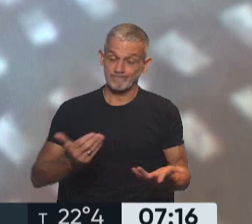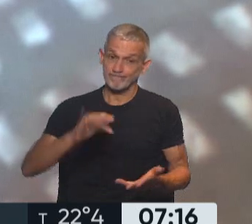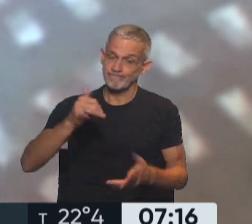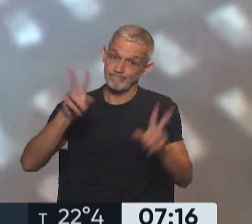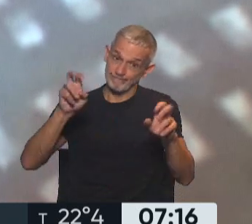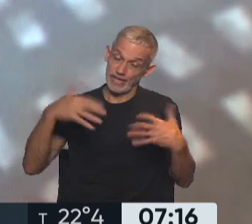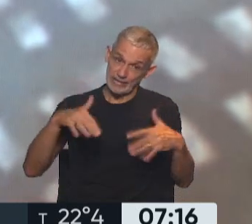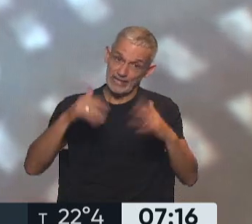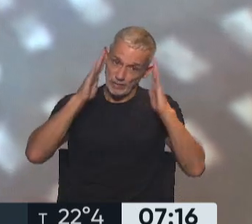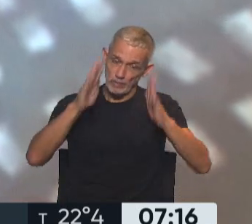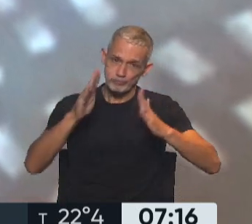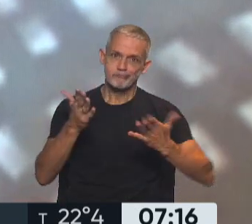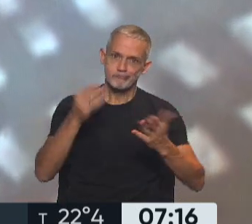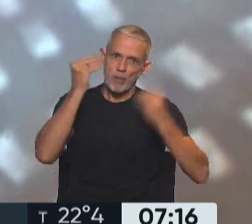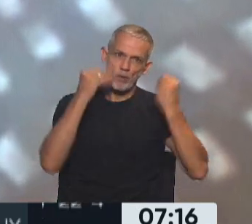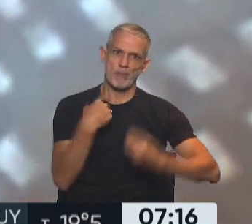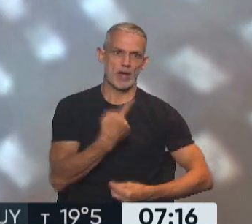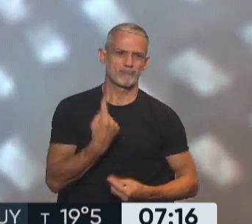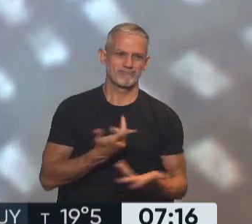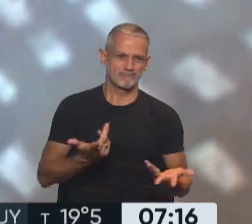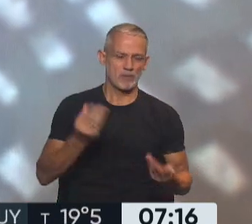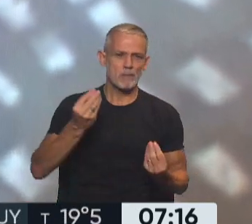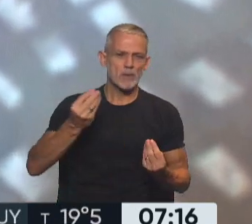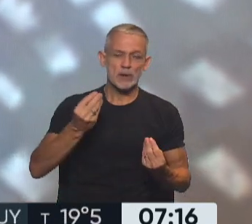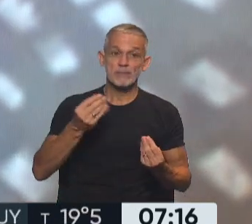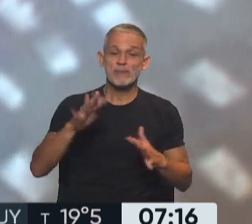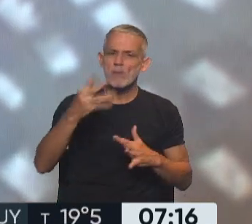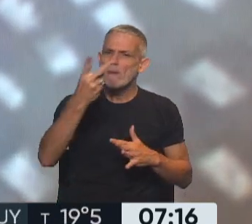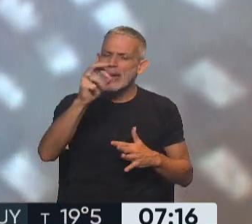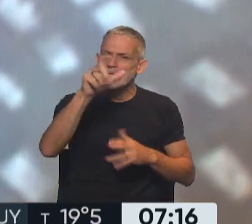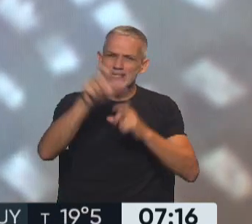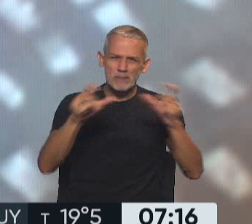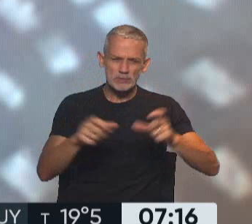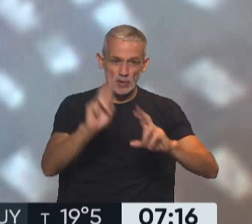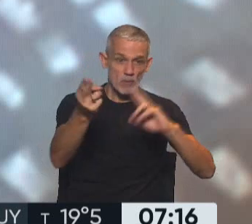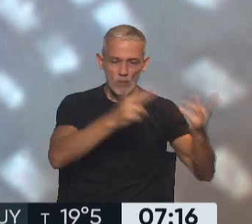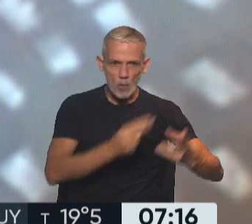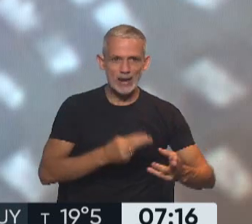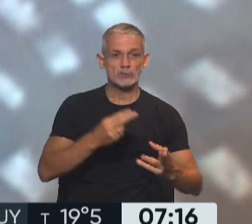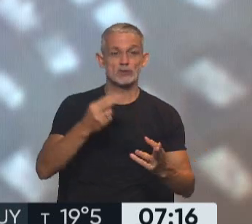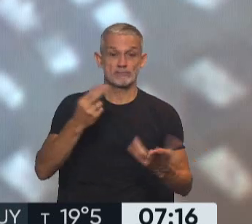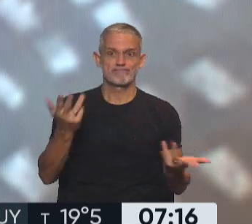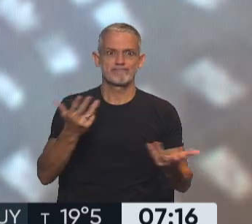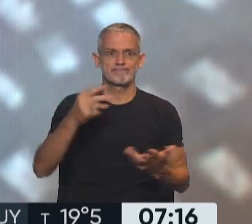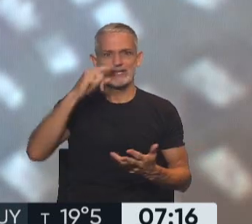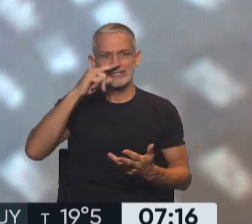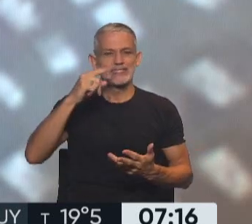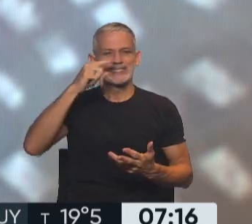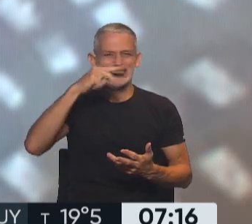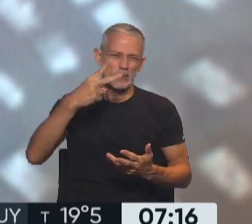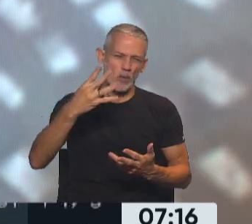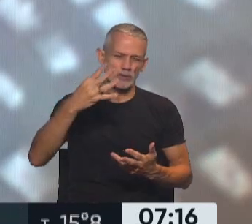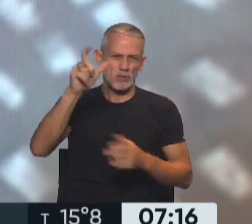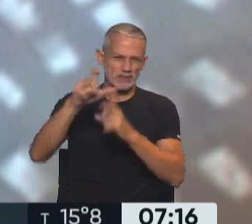Sí, es el tema que nos ocupa y nos preocupa porque estamos hablando de al menos 20 muertos, más de 50 personas que están internalizadas en una